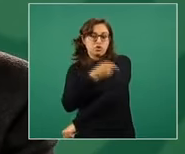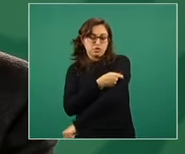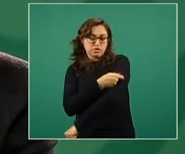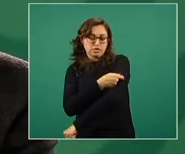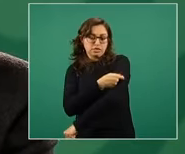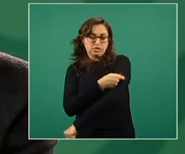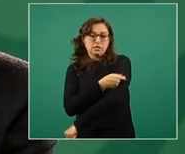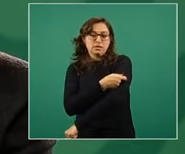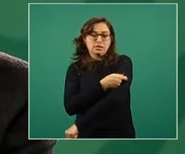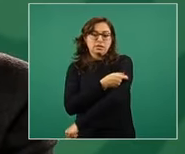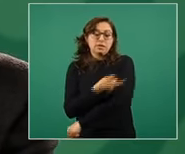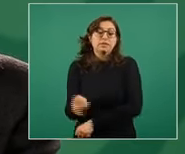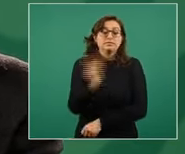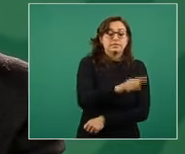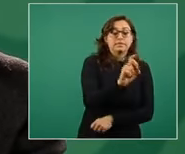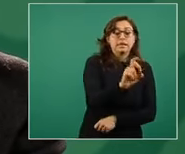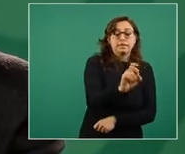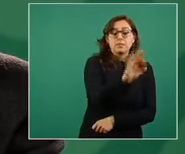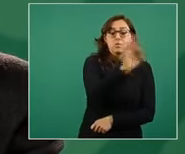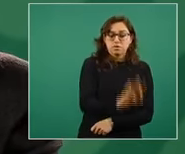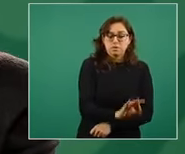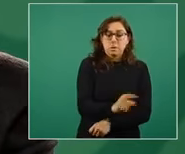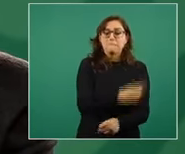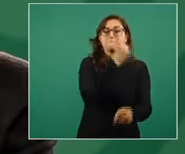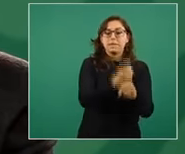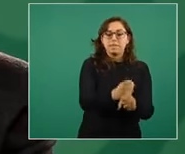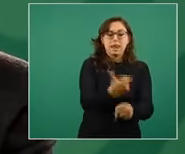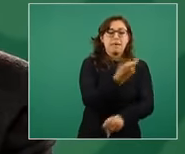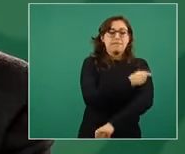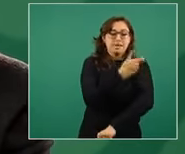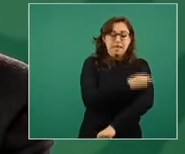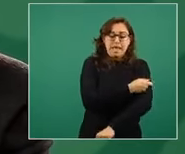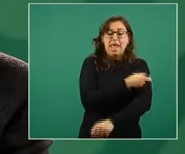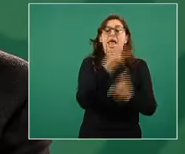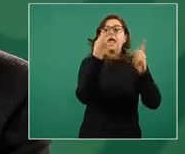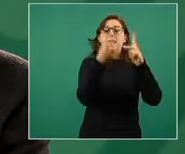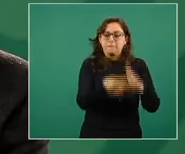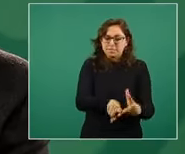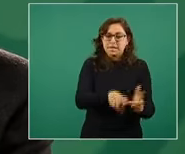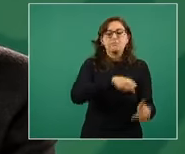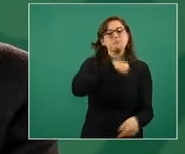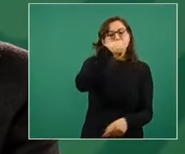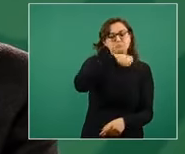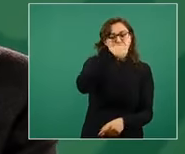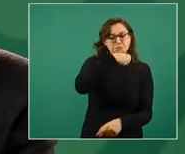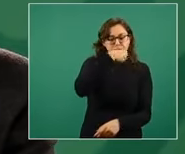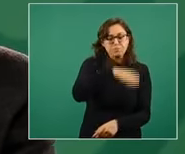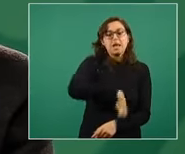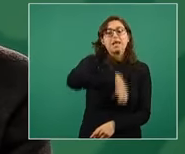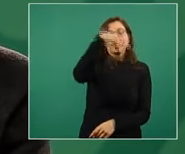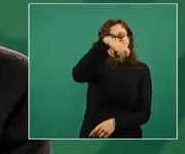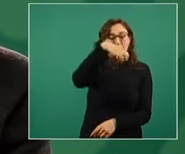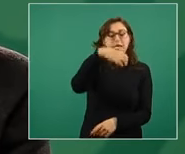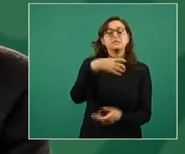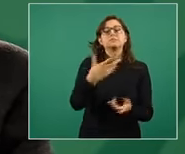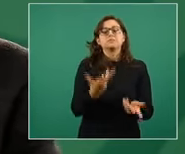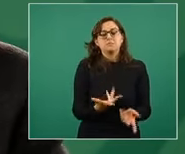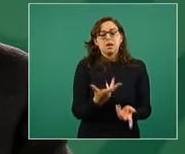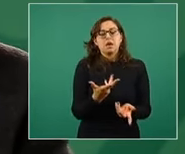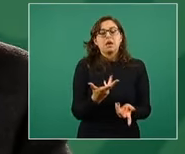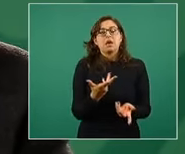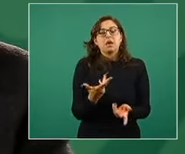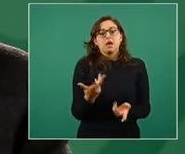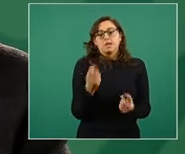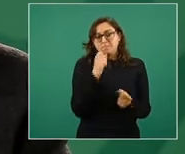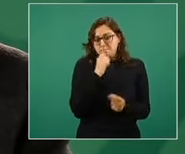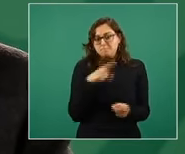vamos a poder arrancar a la fase 2 o etapa 2 en personas adultas mayores y extender a algunas personas